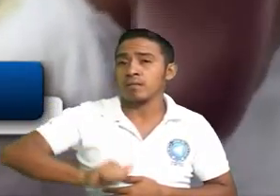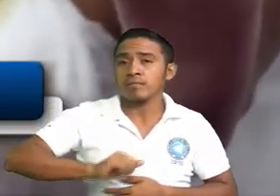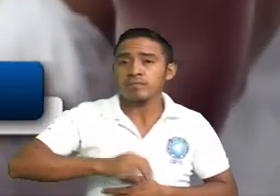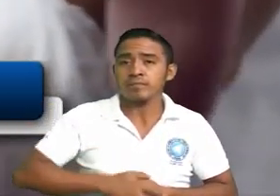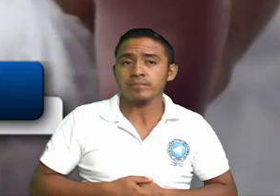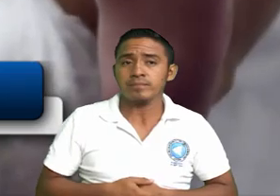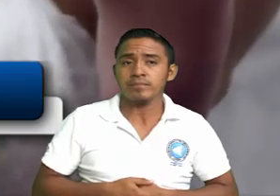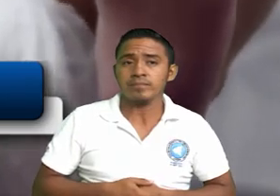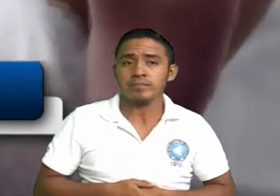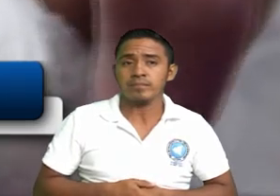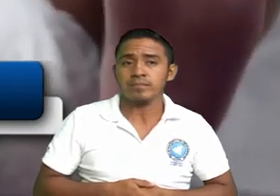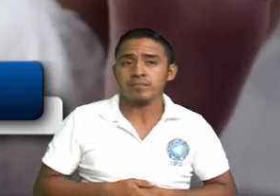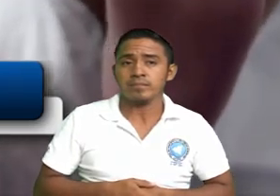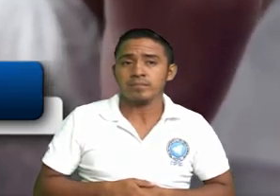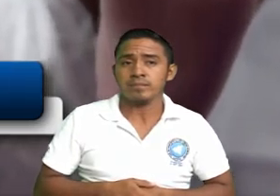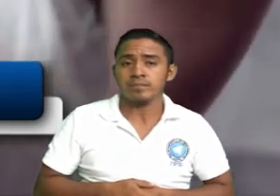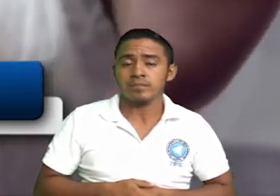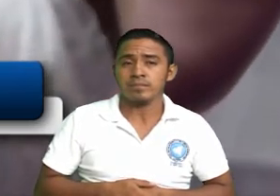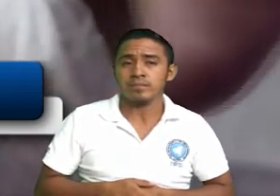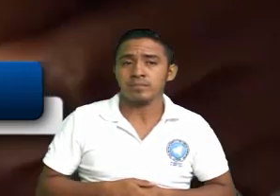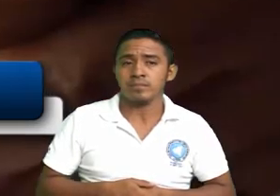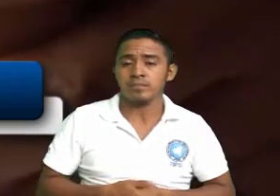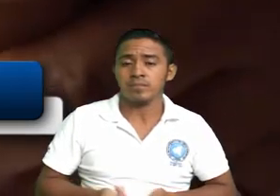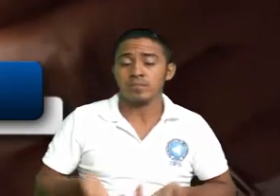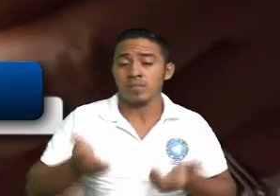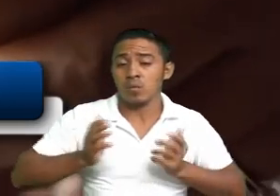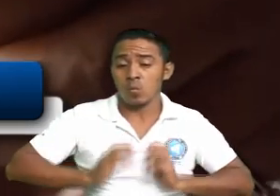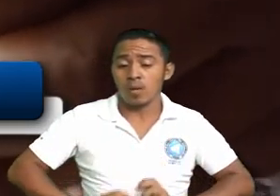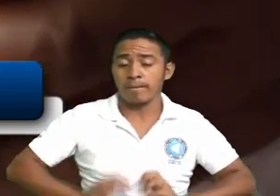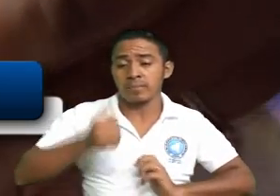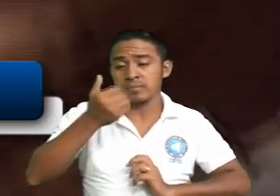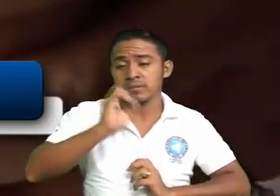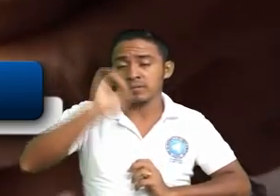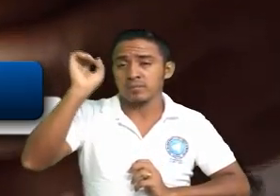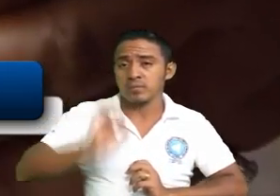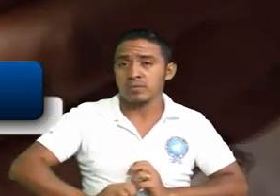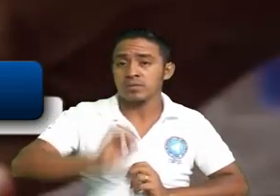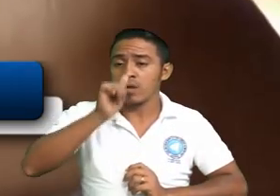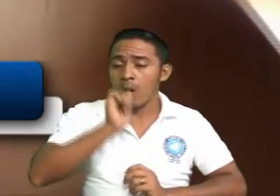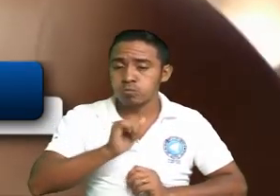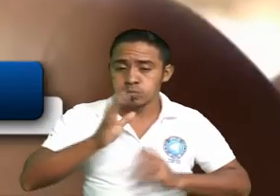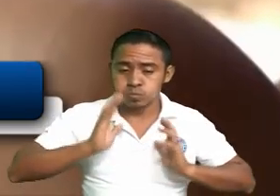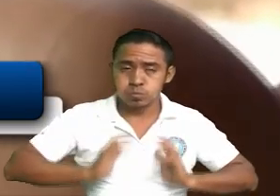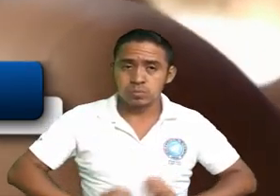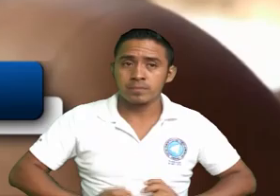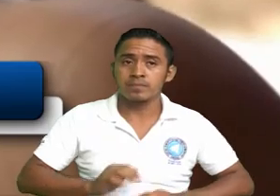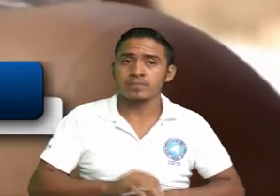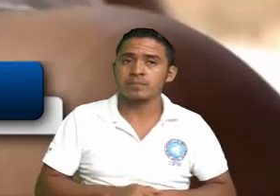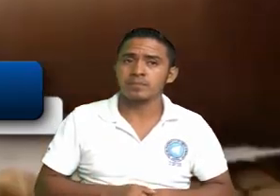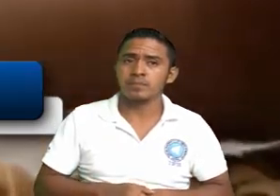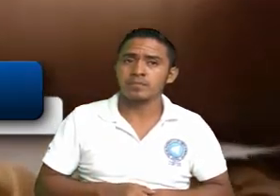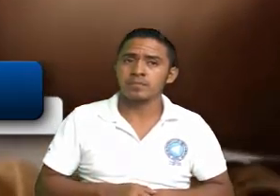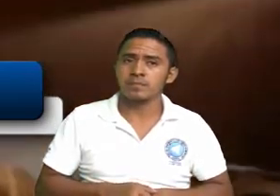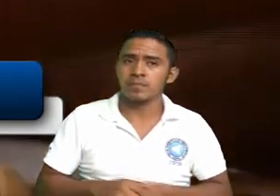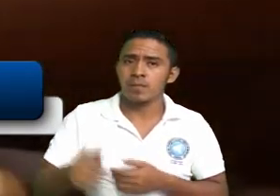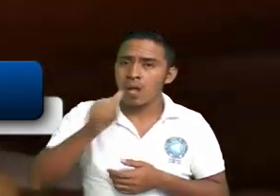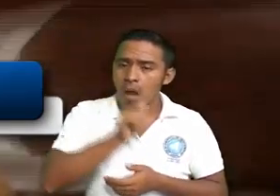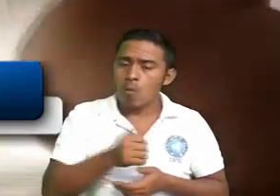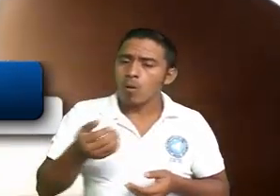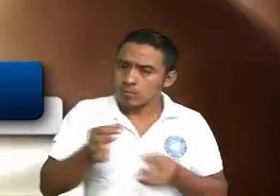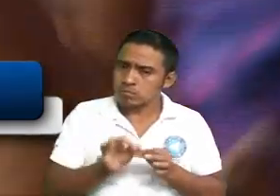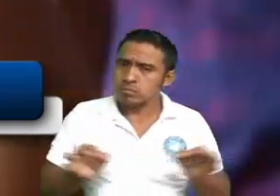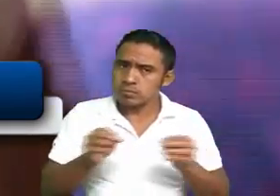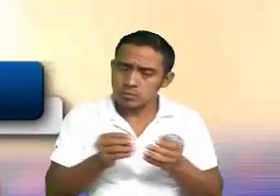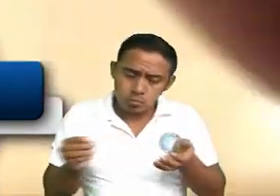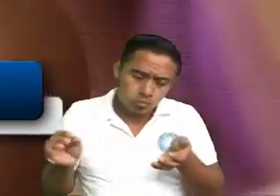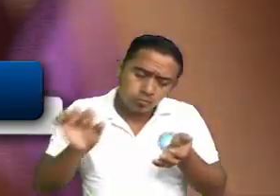ir adquiriendo todas las defensas necesarias para protegerse. ¿Y de dónde adquirimos esas defensas? De nuestro ambiente. Ahora, el